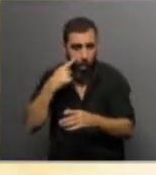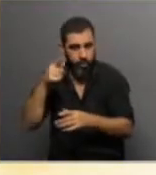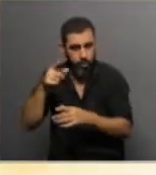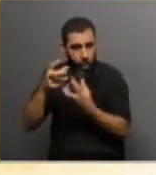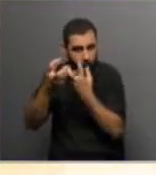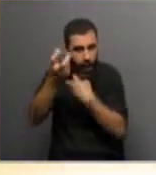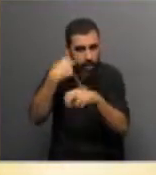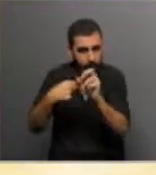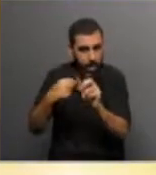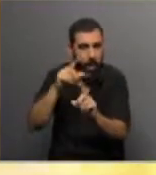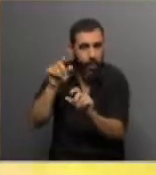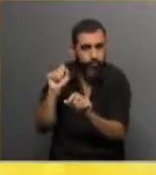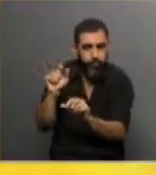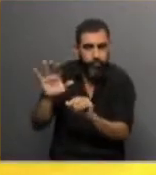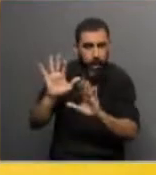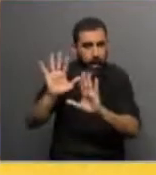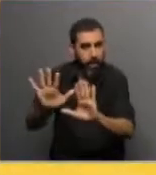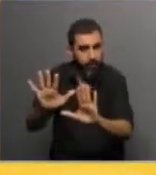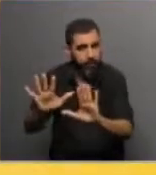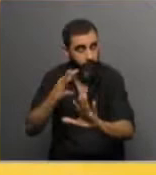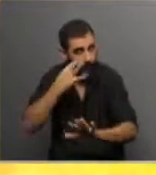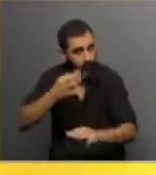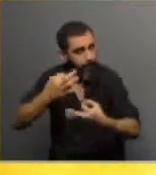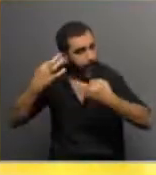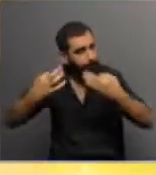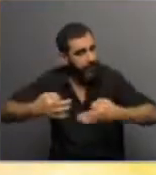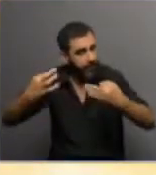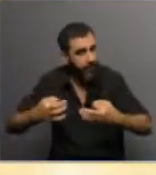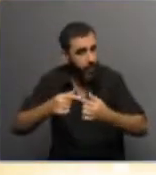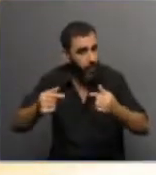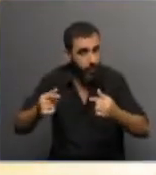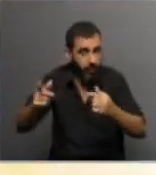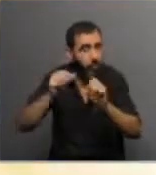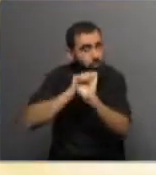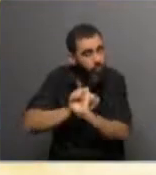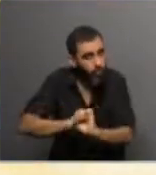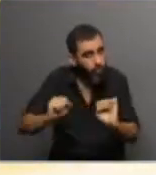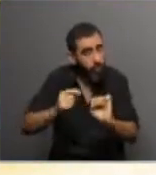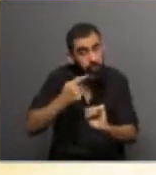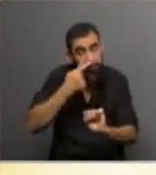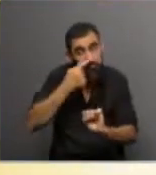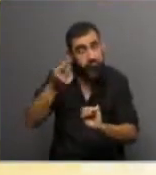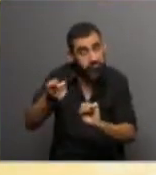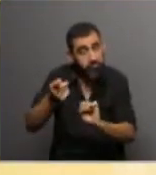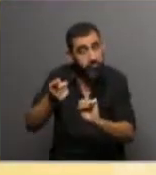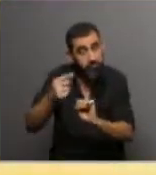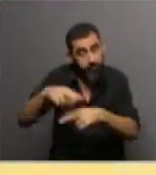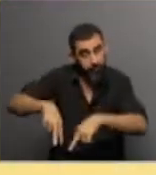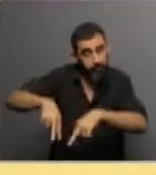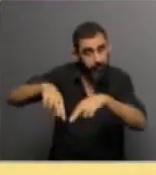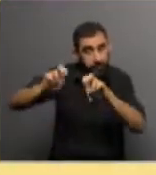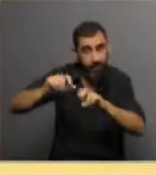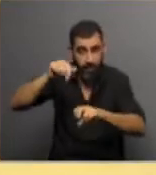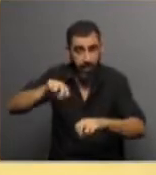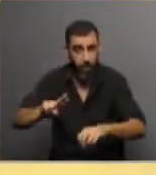mamíferos, ¿no? Que tienen algunas características muy especiales que los hacen súper interesantes para estudiar y que en el